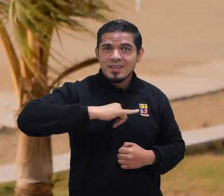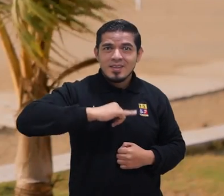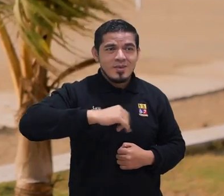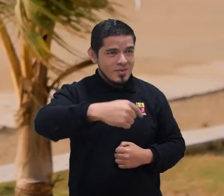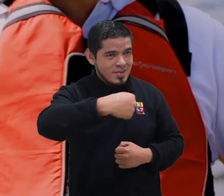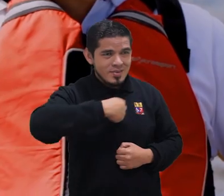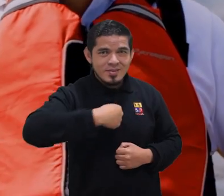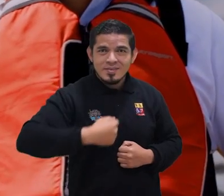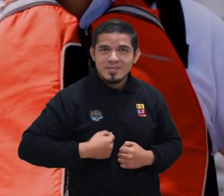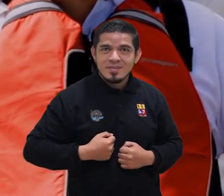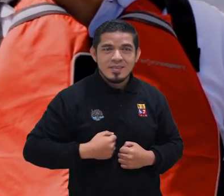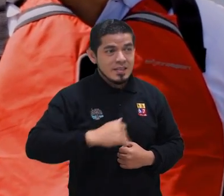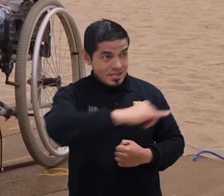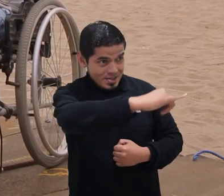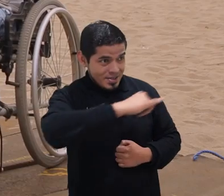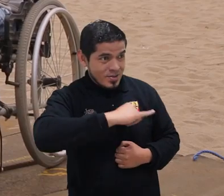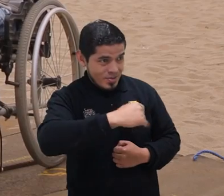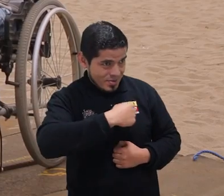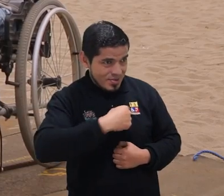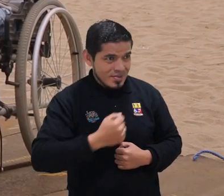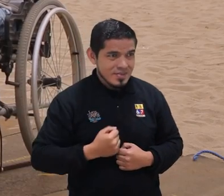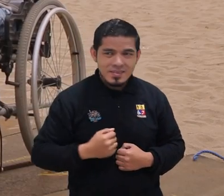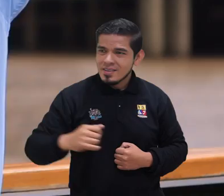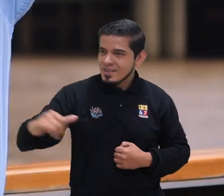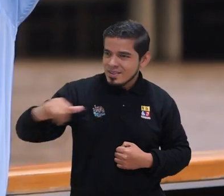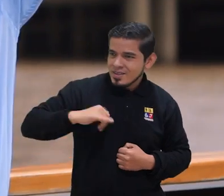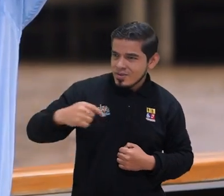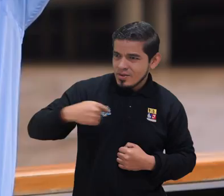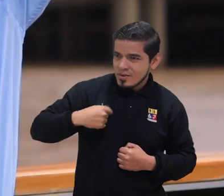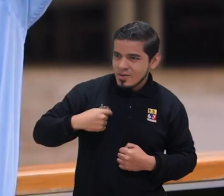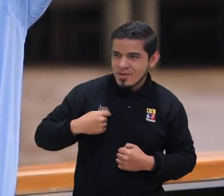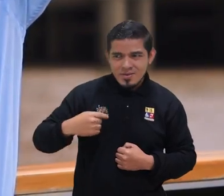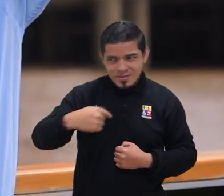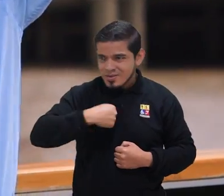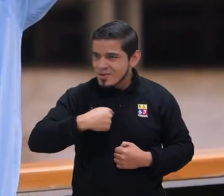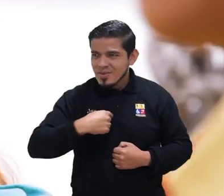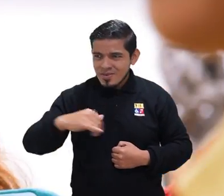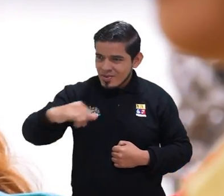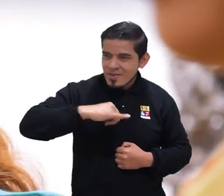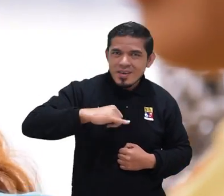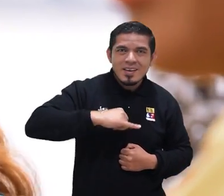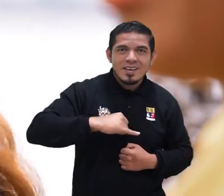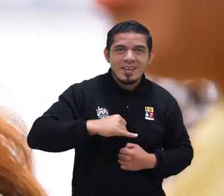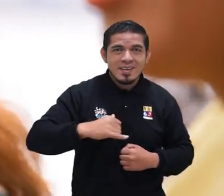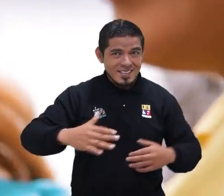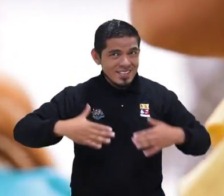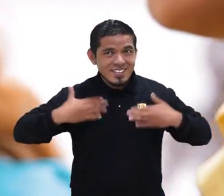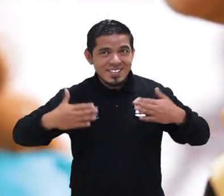Haz como yo. Haz como yo. Haz como yo. Haz como yo.